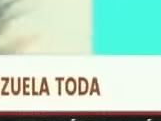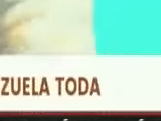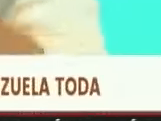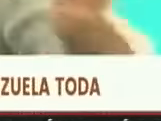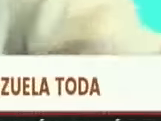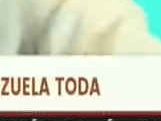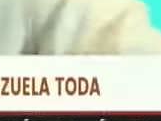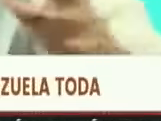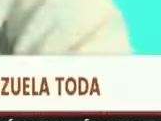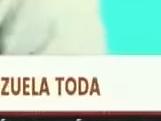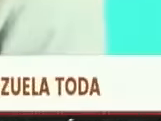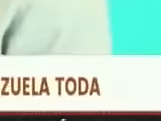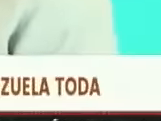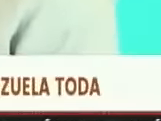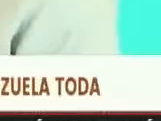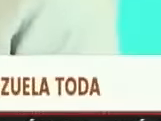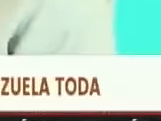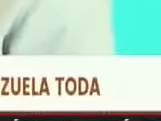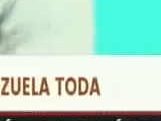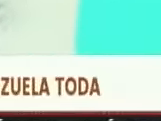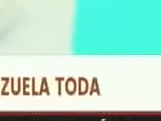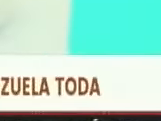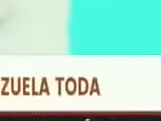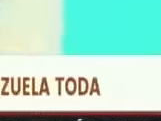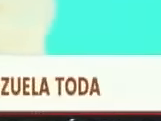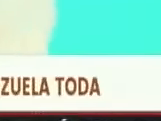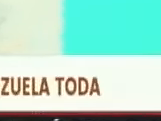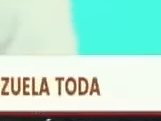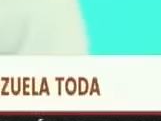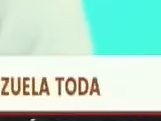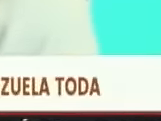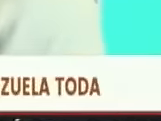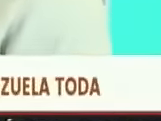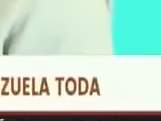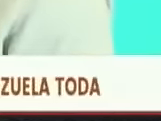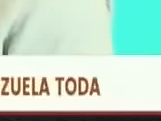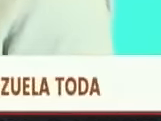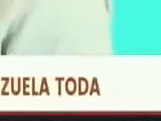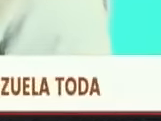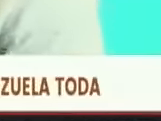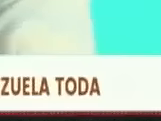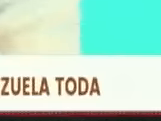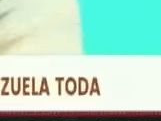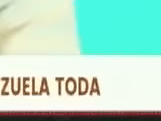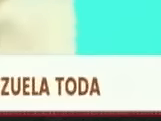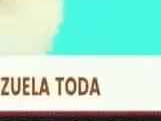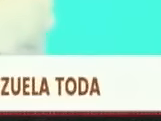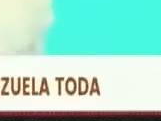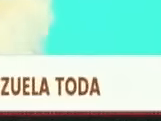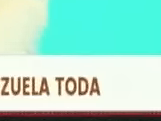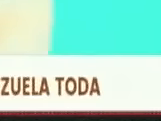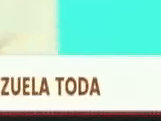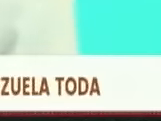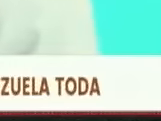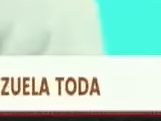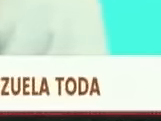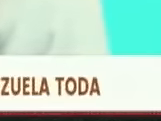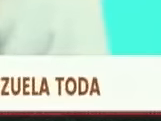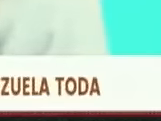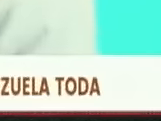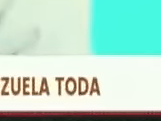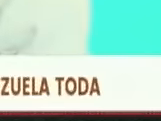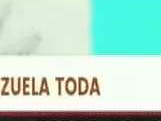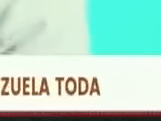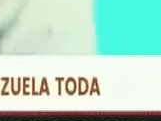nosotros somos de la juventud de tal partido pero estamos acá porque en este tema los venezolanos nos tenemos que unir y yo les di la mano y le dije Bueno tiene que ser